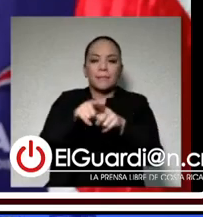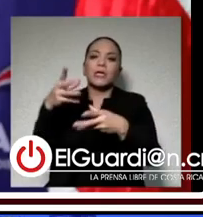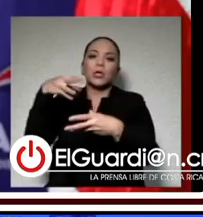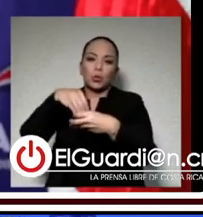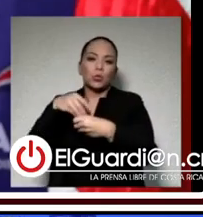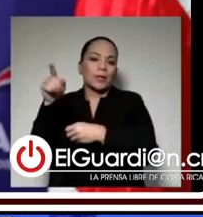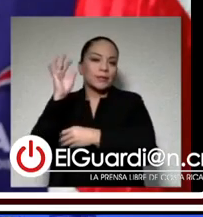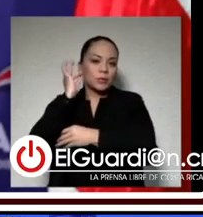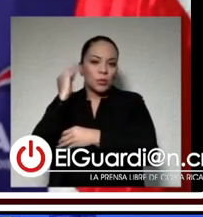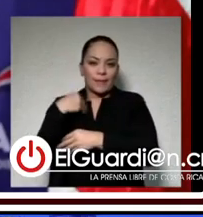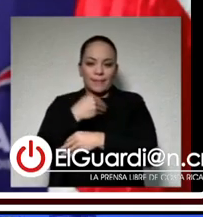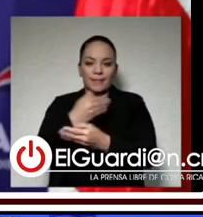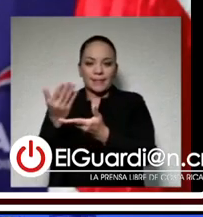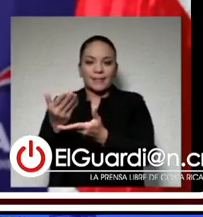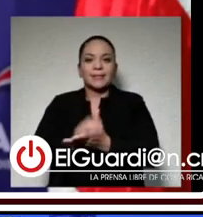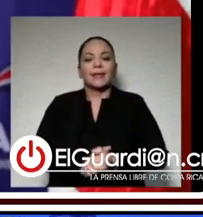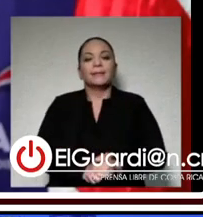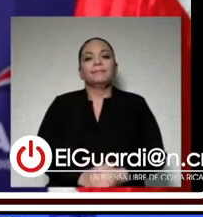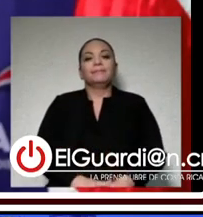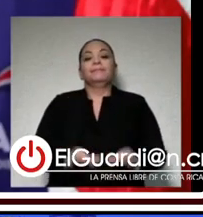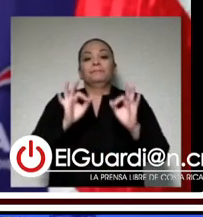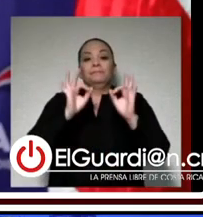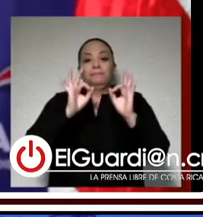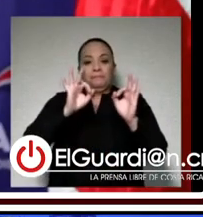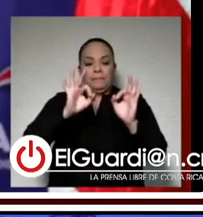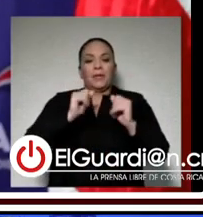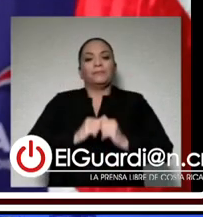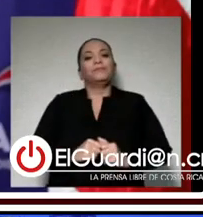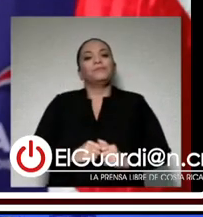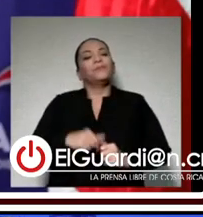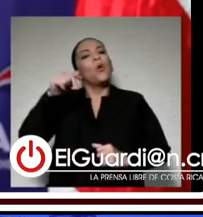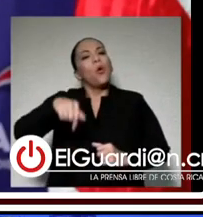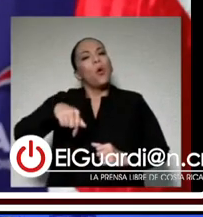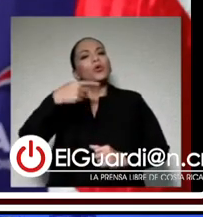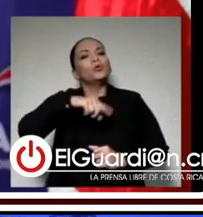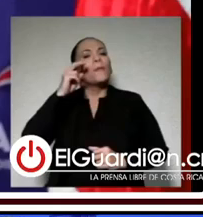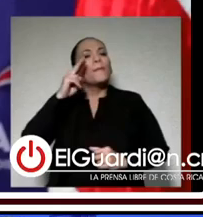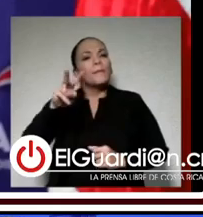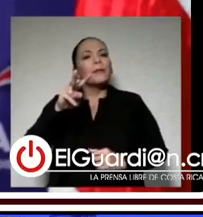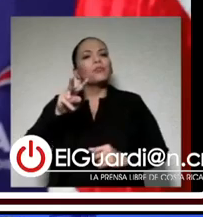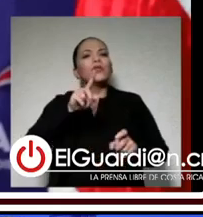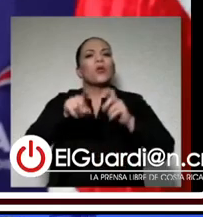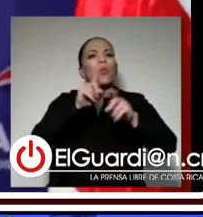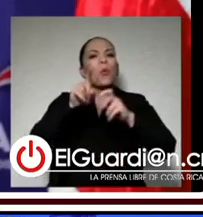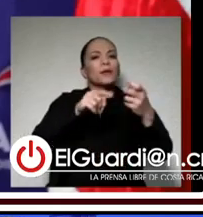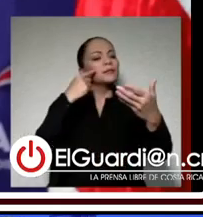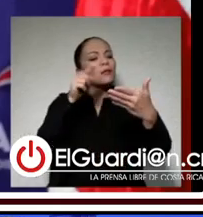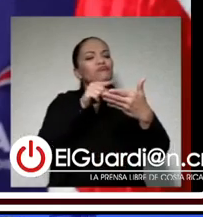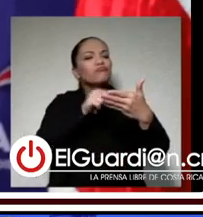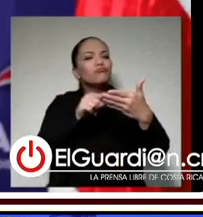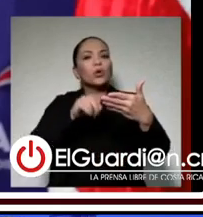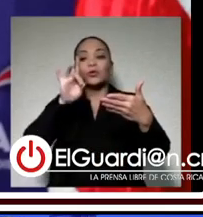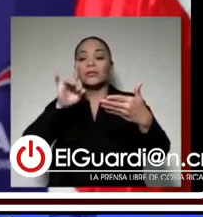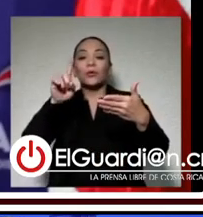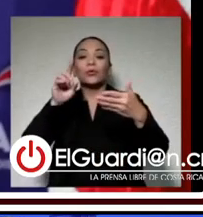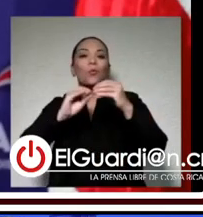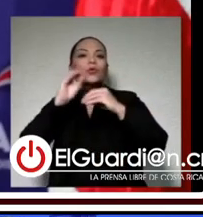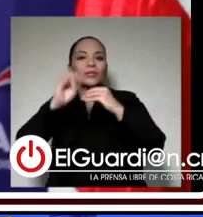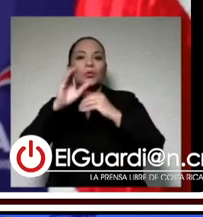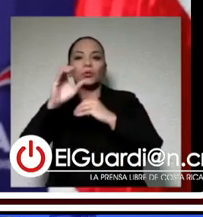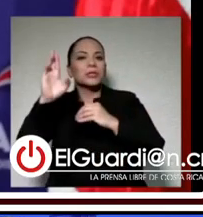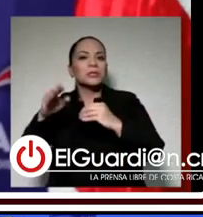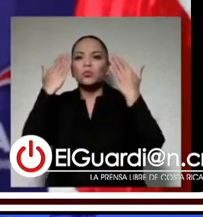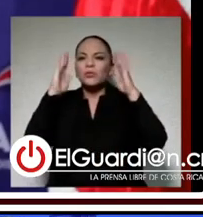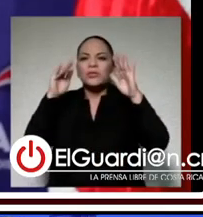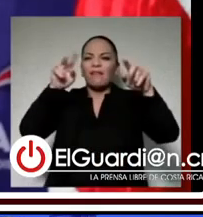ministra. Bueno, hoy vimos una encuesta que dice que el 81% de los costarricenses no sabe de qué estamos